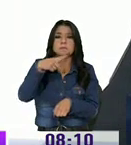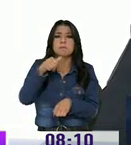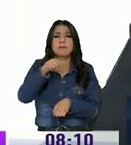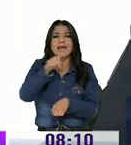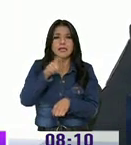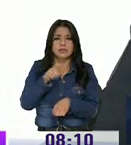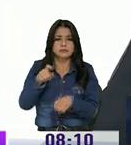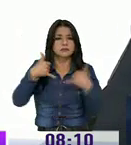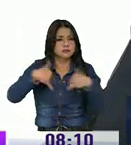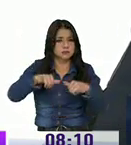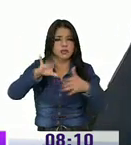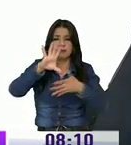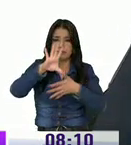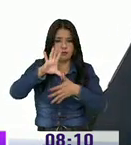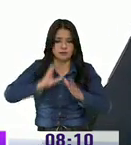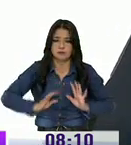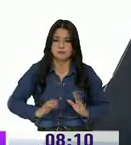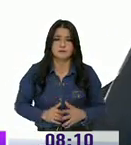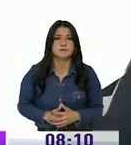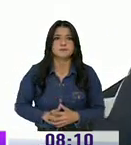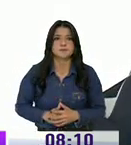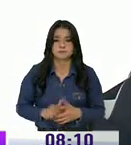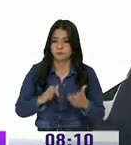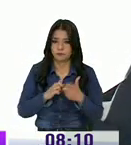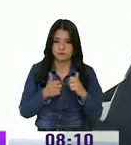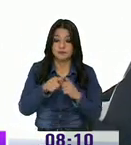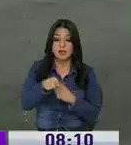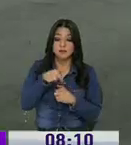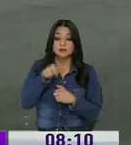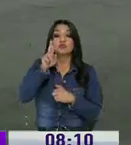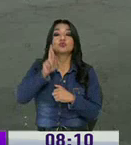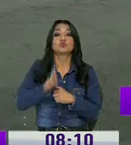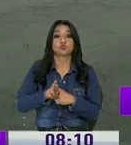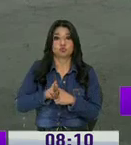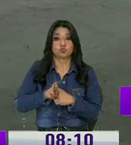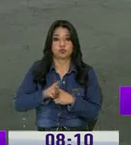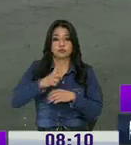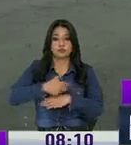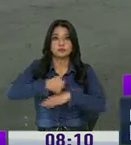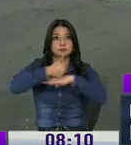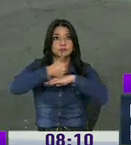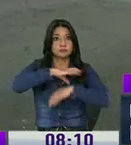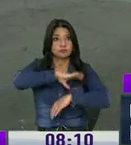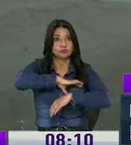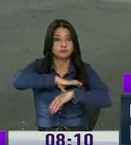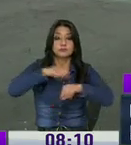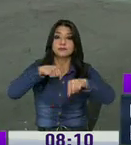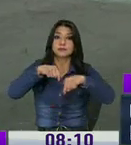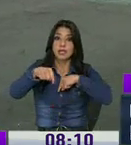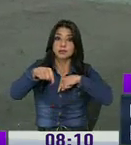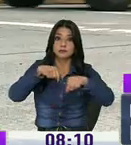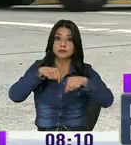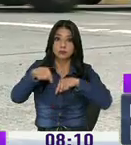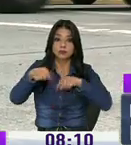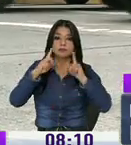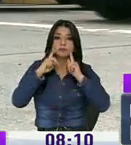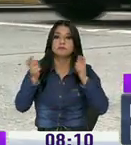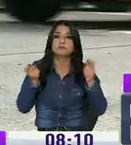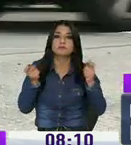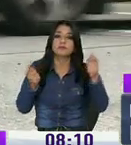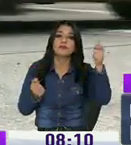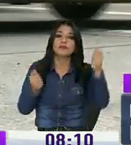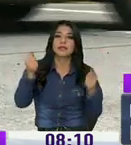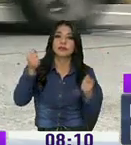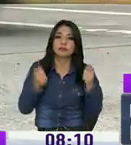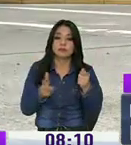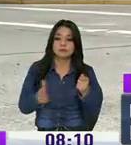para poder continuar. Eso es hacia el sur. La Agencia Metropolitana de Tránsito realizará un control de los vehículos